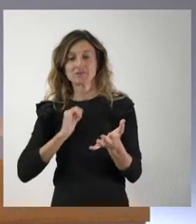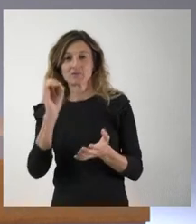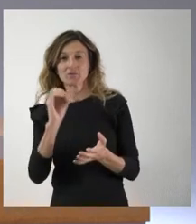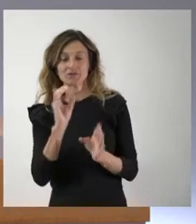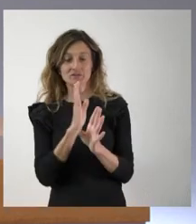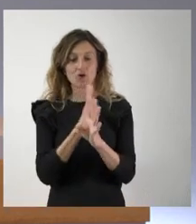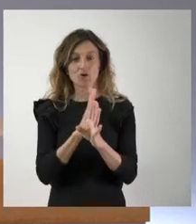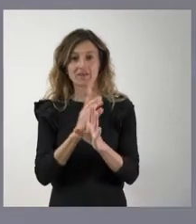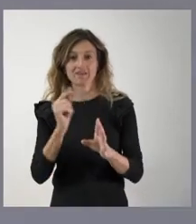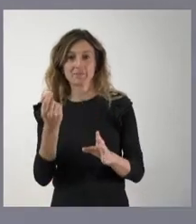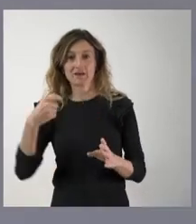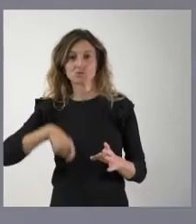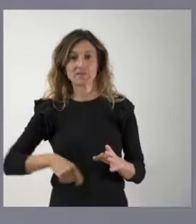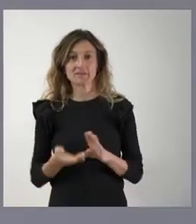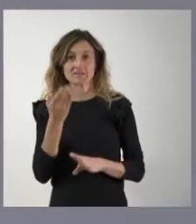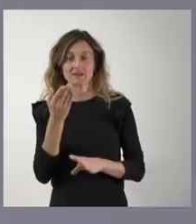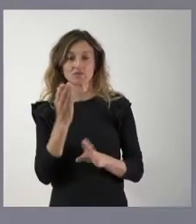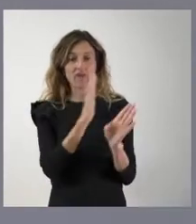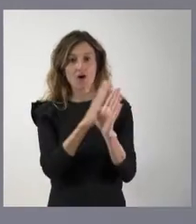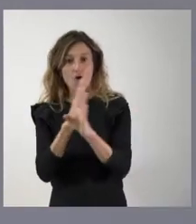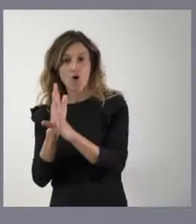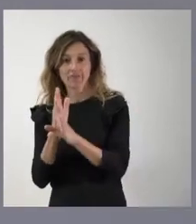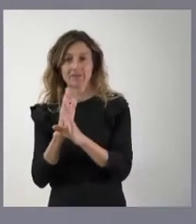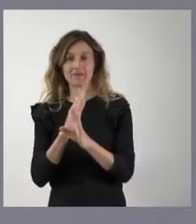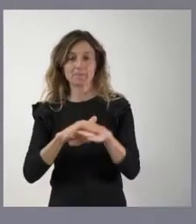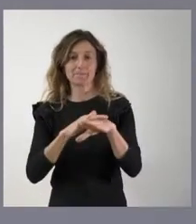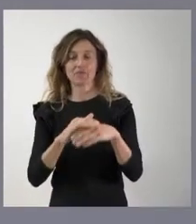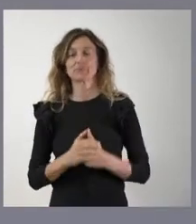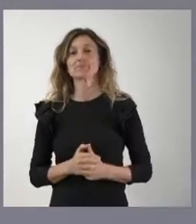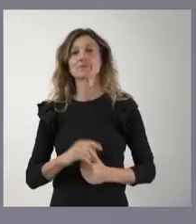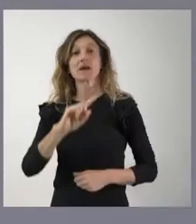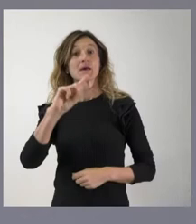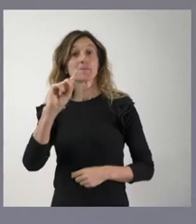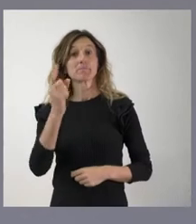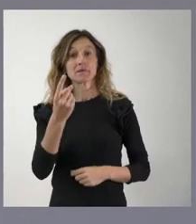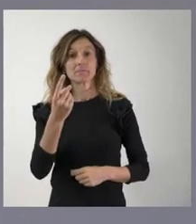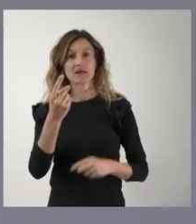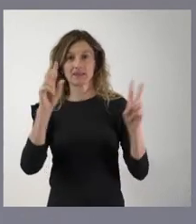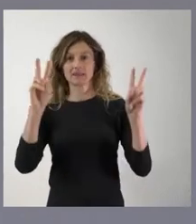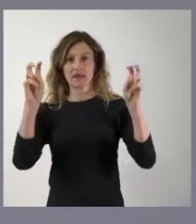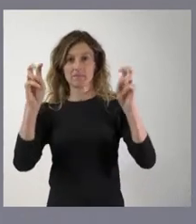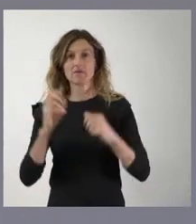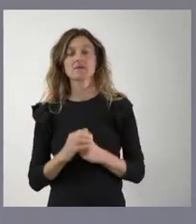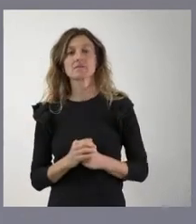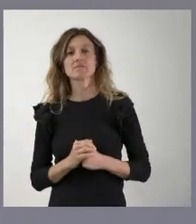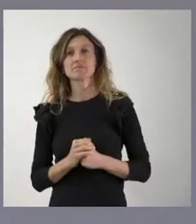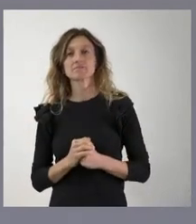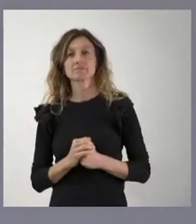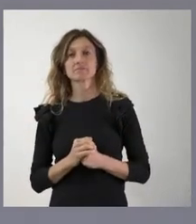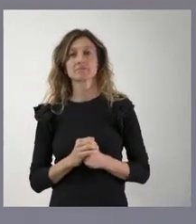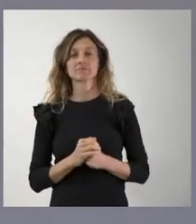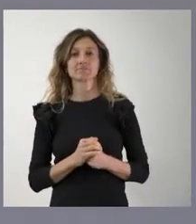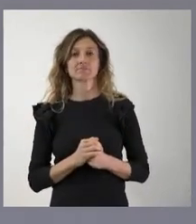de subidas salarial no Procura ordenar todos Disculpe primero en primer aspecto no bueno no hemos